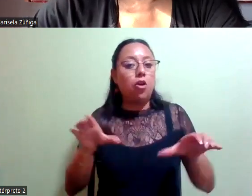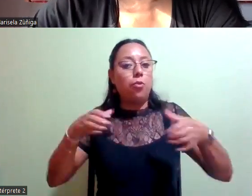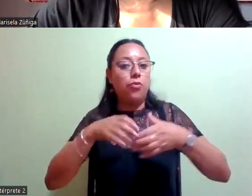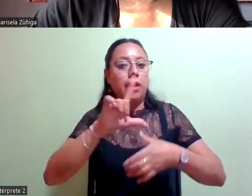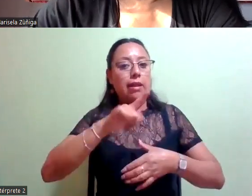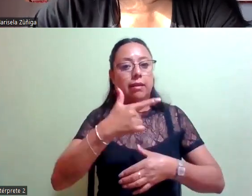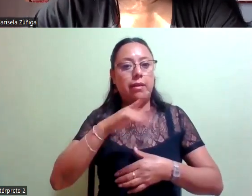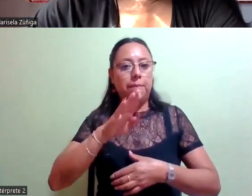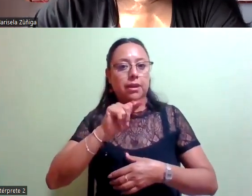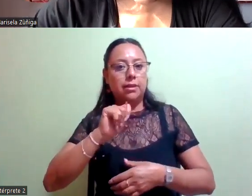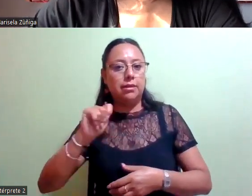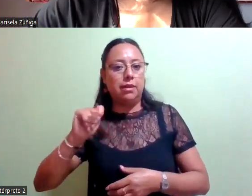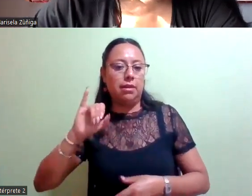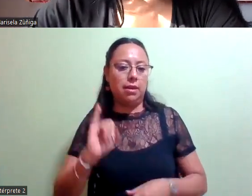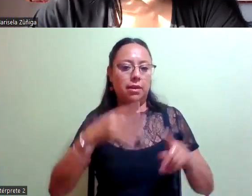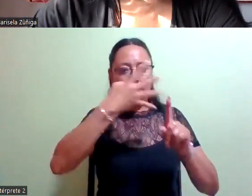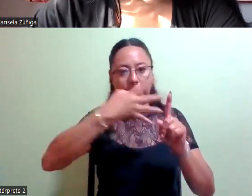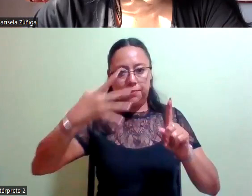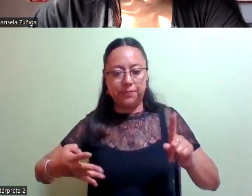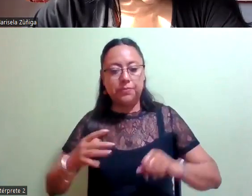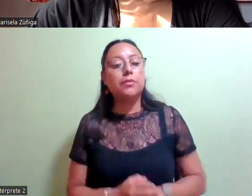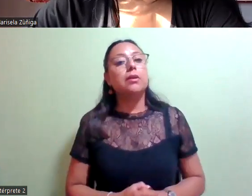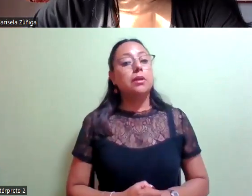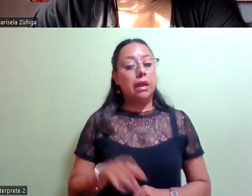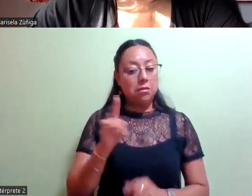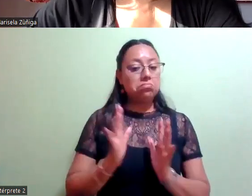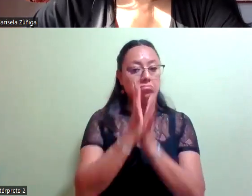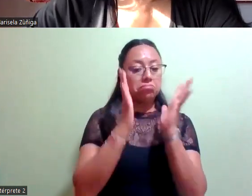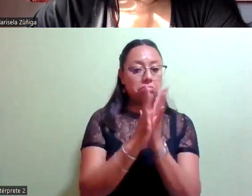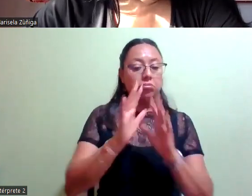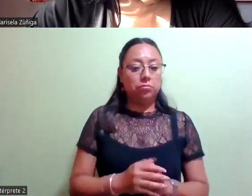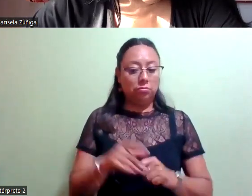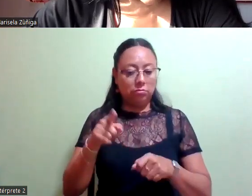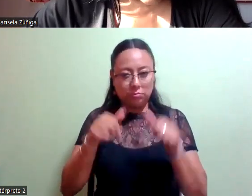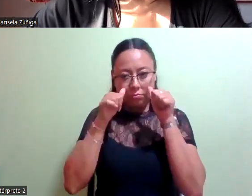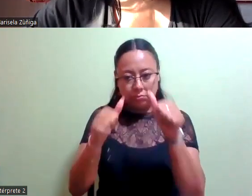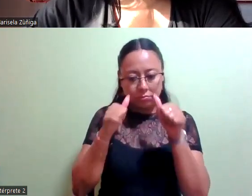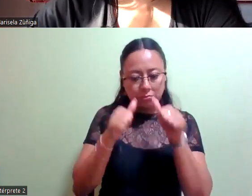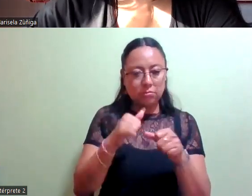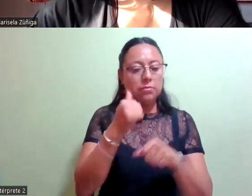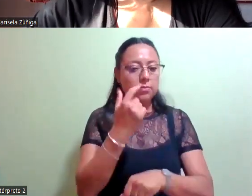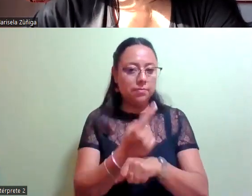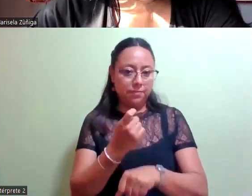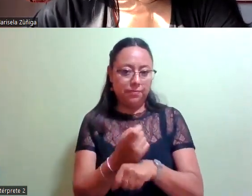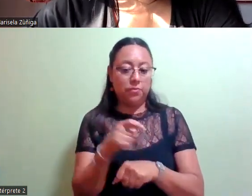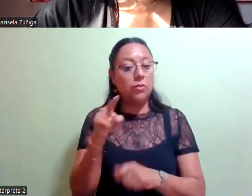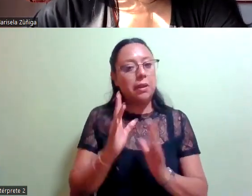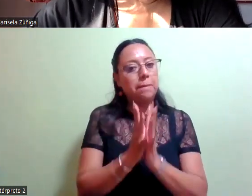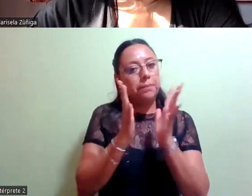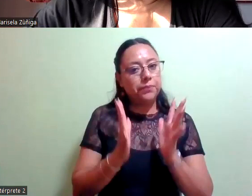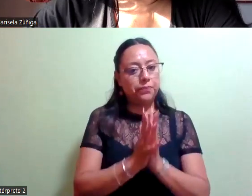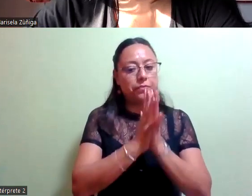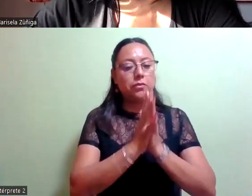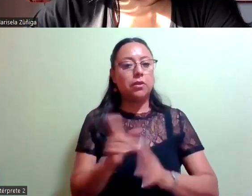en Agenda LGBT-AC y a nombre propio sobre este grupo de atención prioritaria. Ha participado como